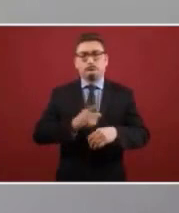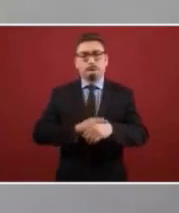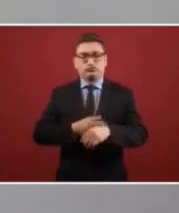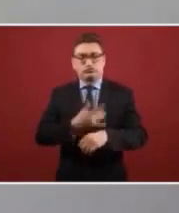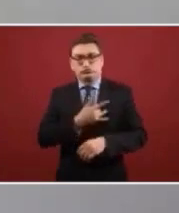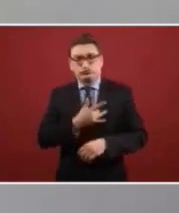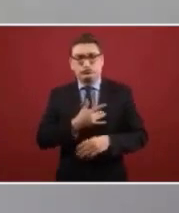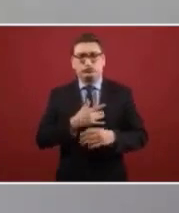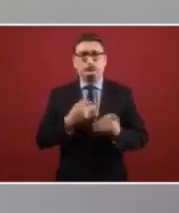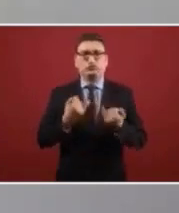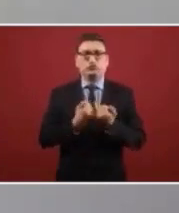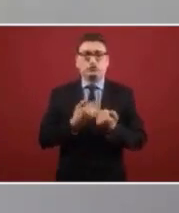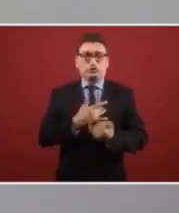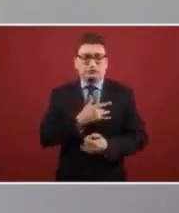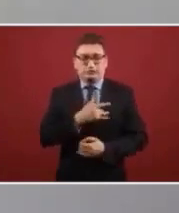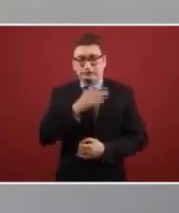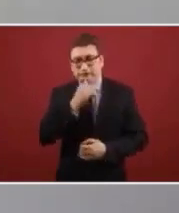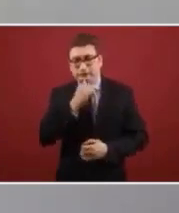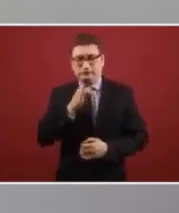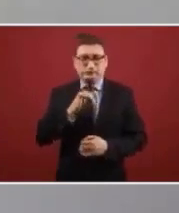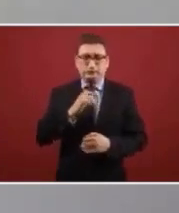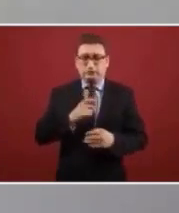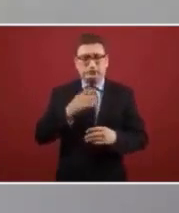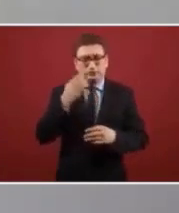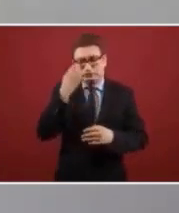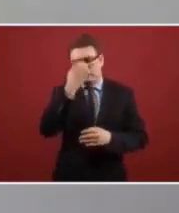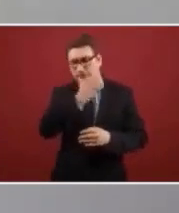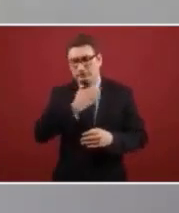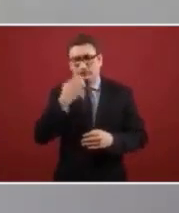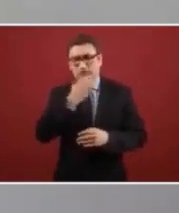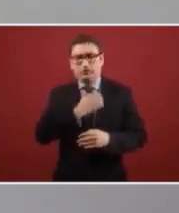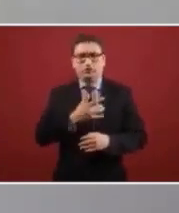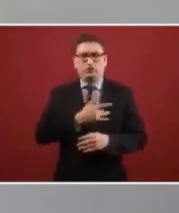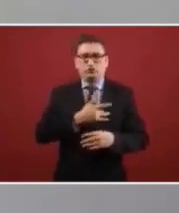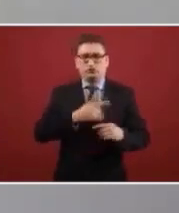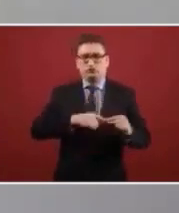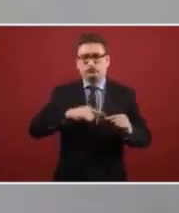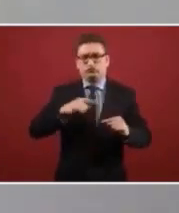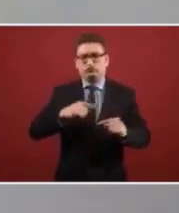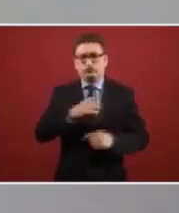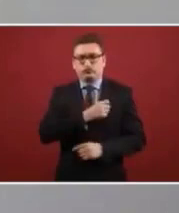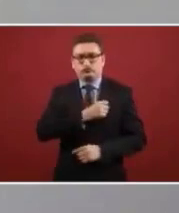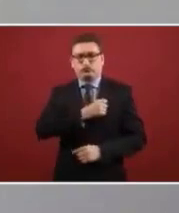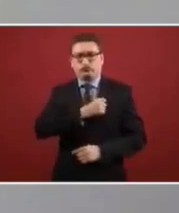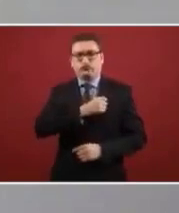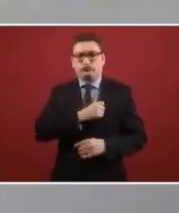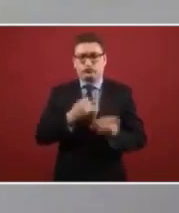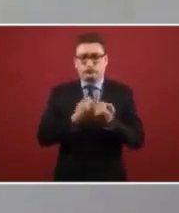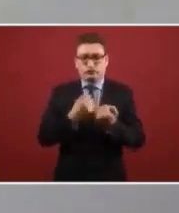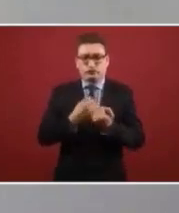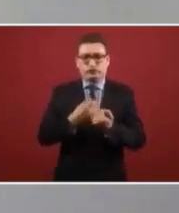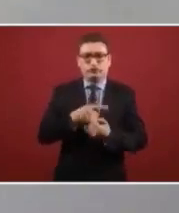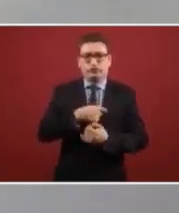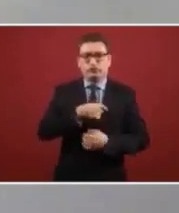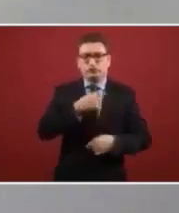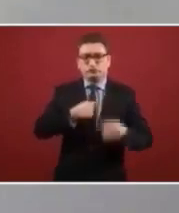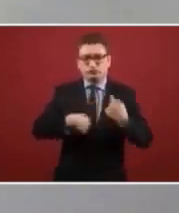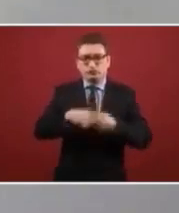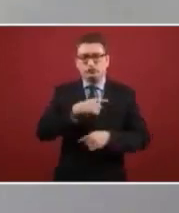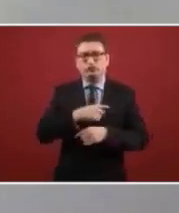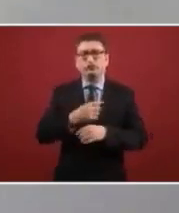insuficiencia cardíaca arritmia enfermedad arterial periférica